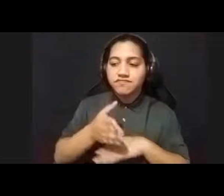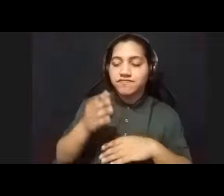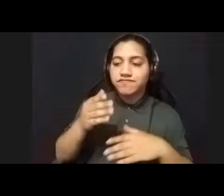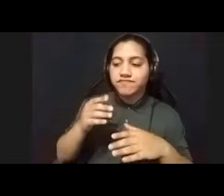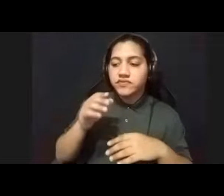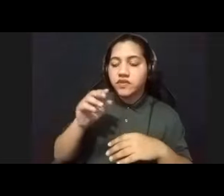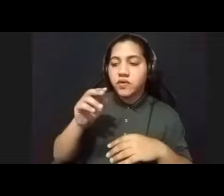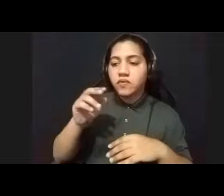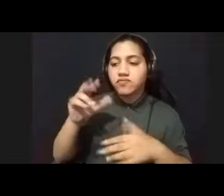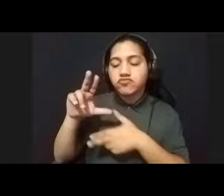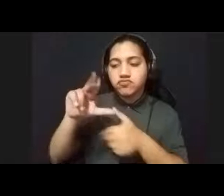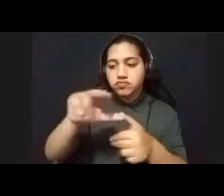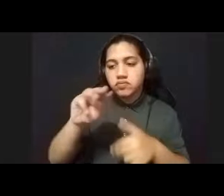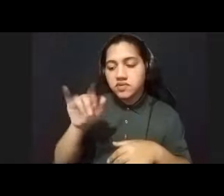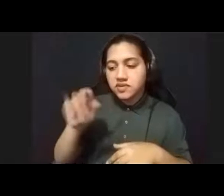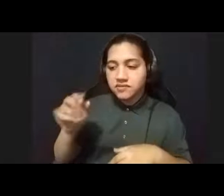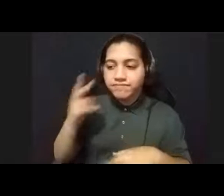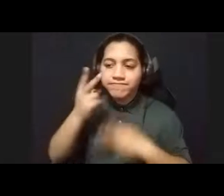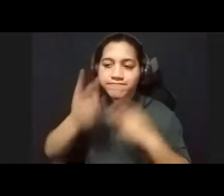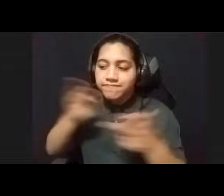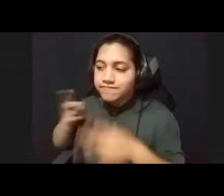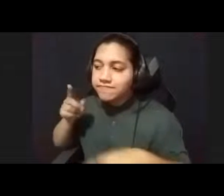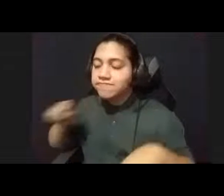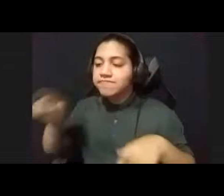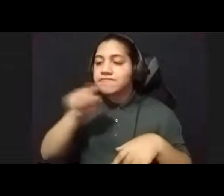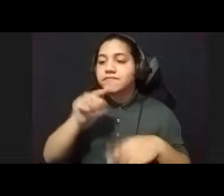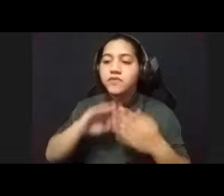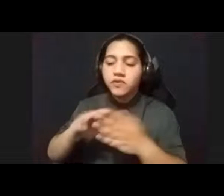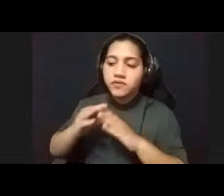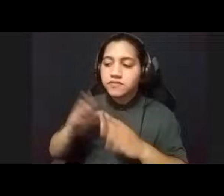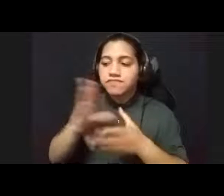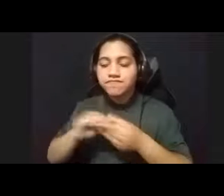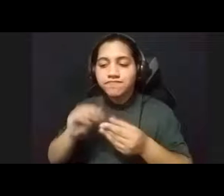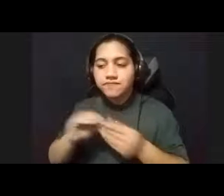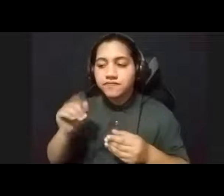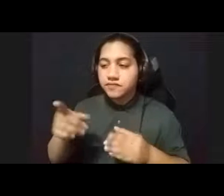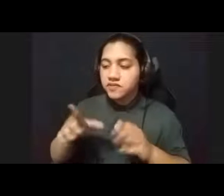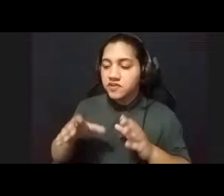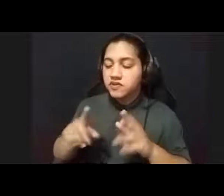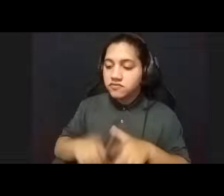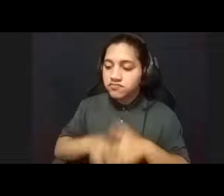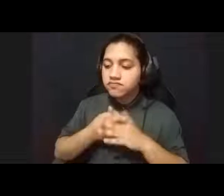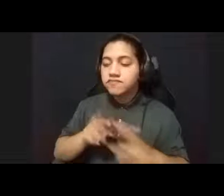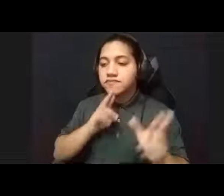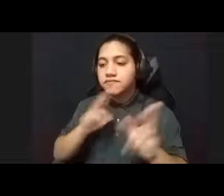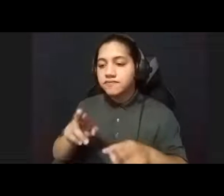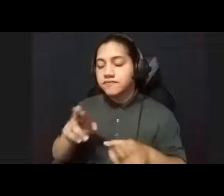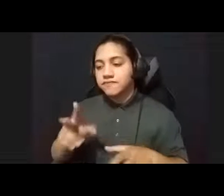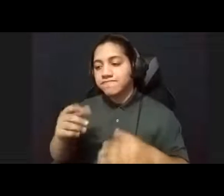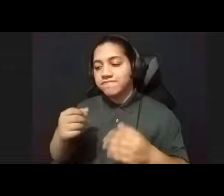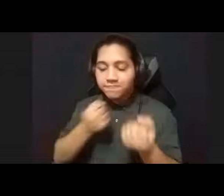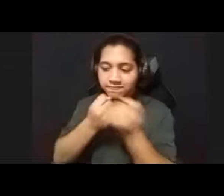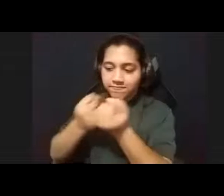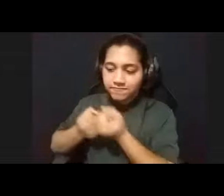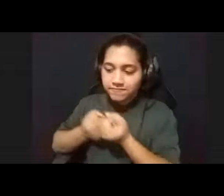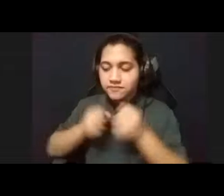visité diferentes refugios y comunidades contando cuentos. Lo que comenzó como una respuesta solidaria principalmente hacia la